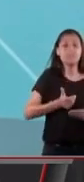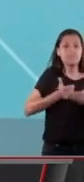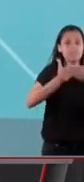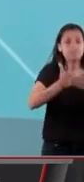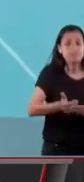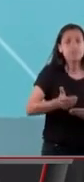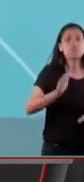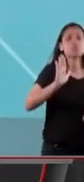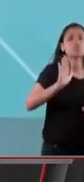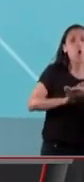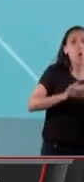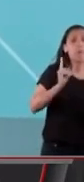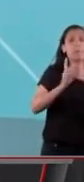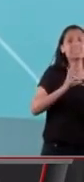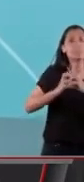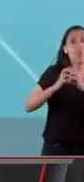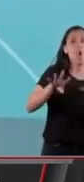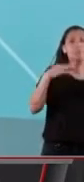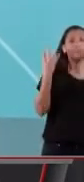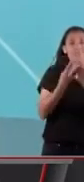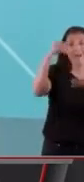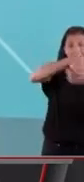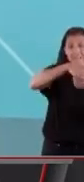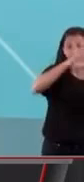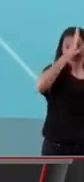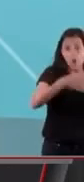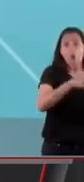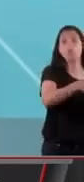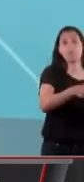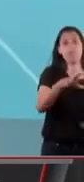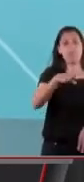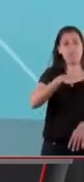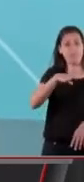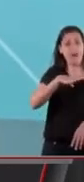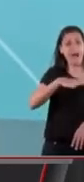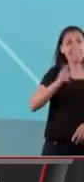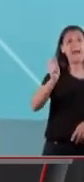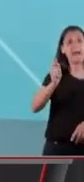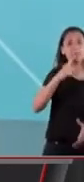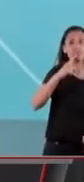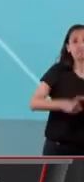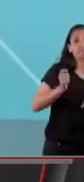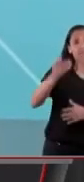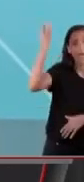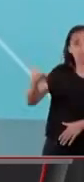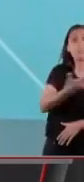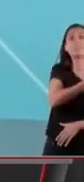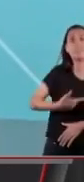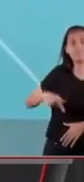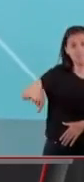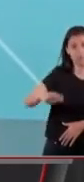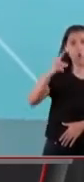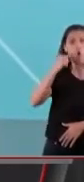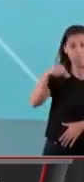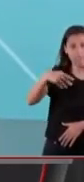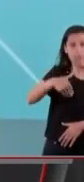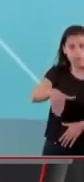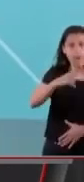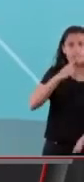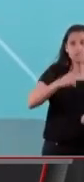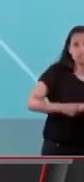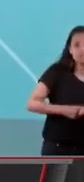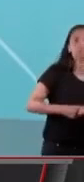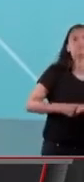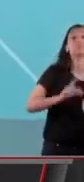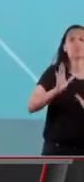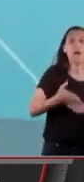averiguaciones, analizando y sobre todo fijando posición para ver cómo va a seguir todo esto. La gran incertidumbre es ¿qué hacemos el domingo? Claro,